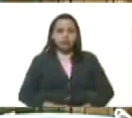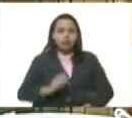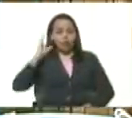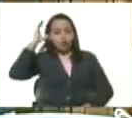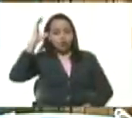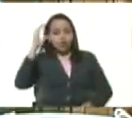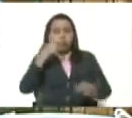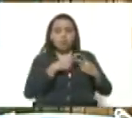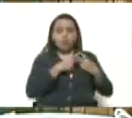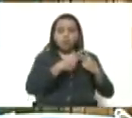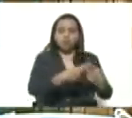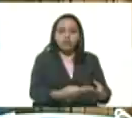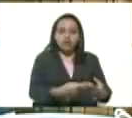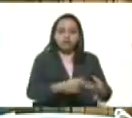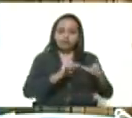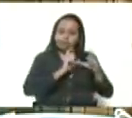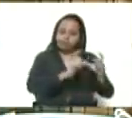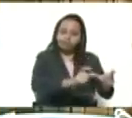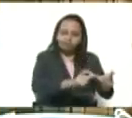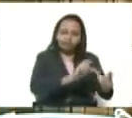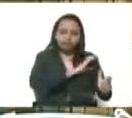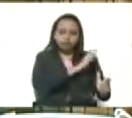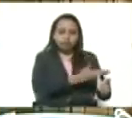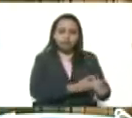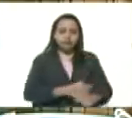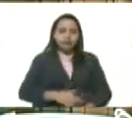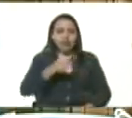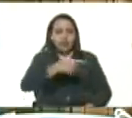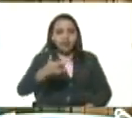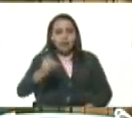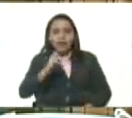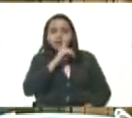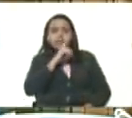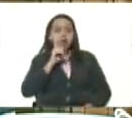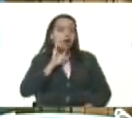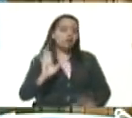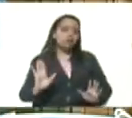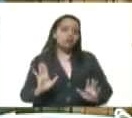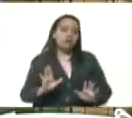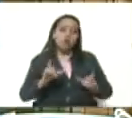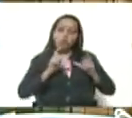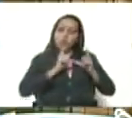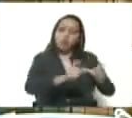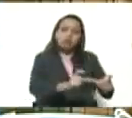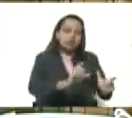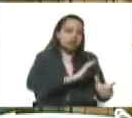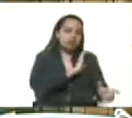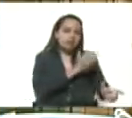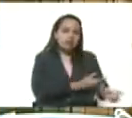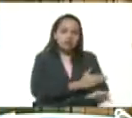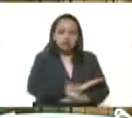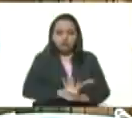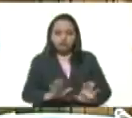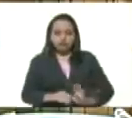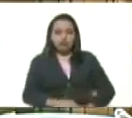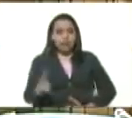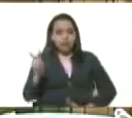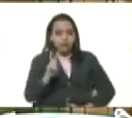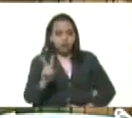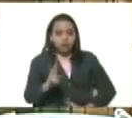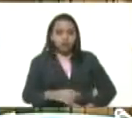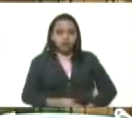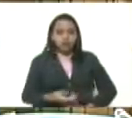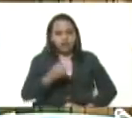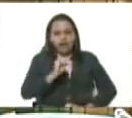consciente, voluntaria y radical. La gente la ha llamado de una sola forma, cuarentena radical. En Venezuela se llama